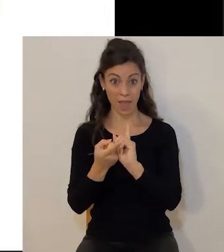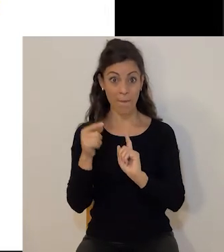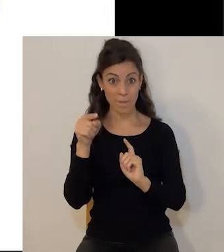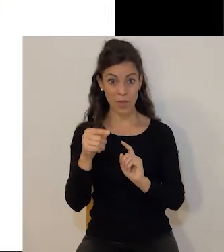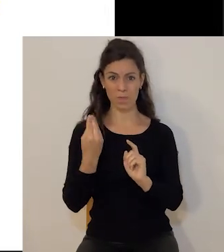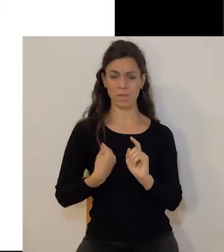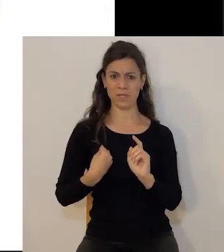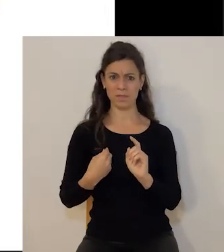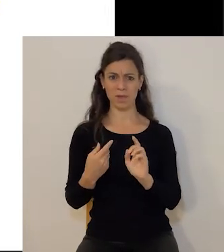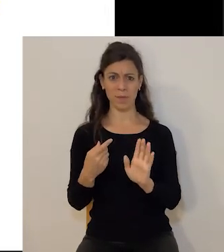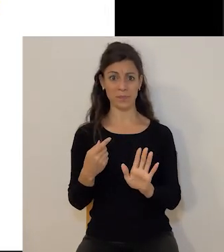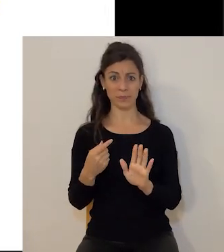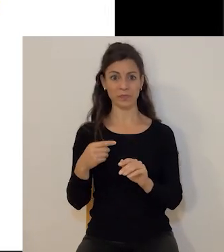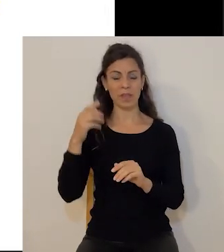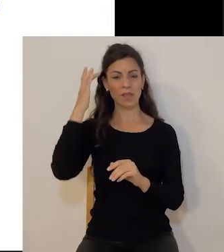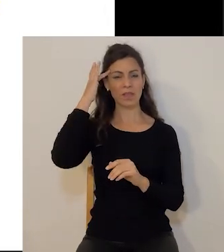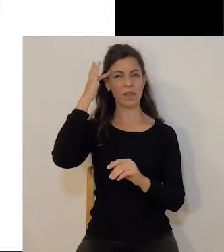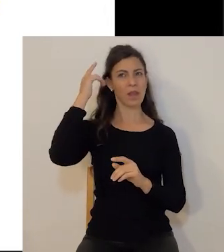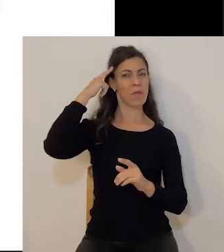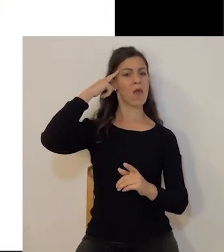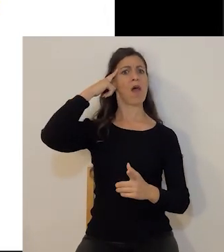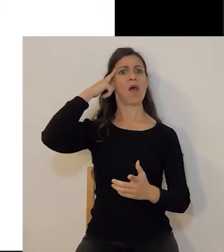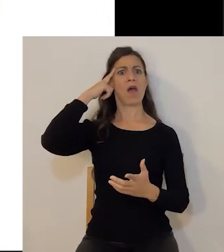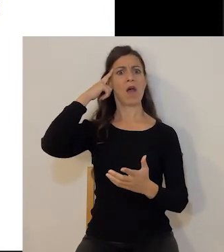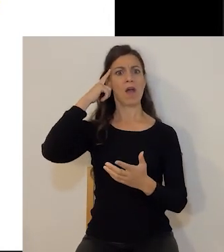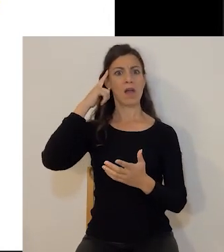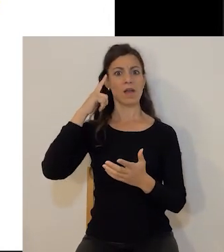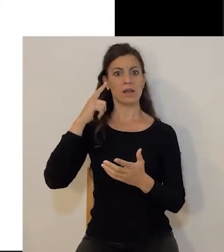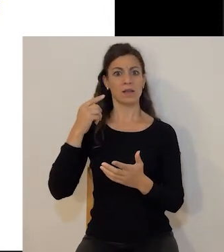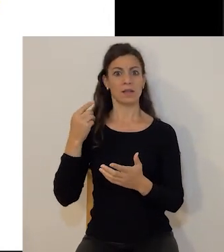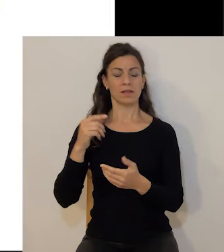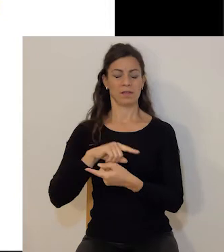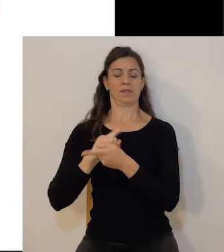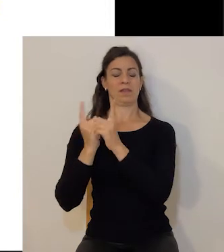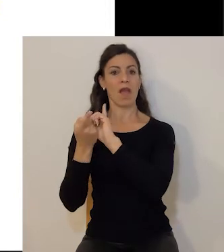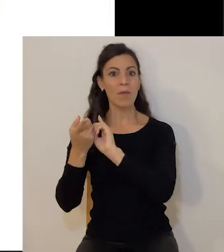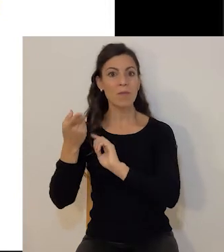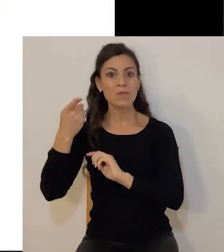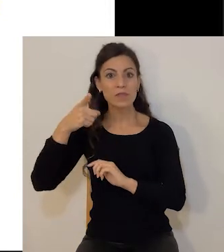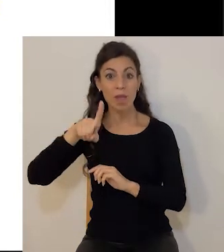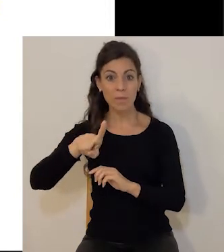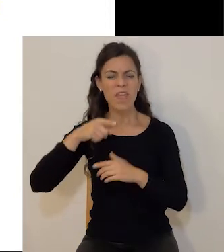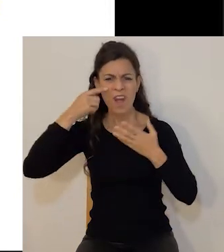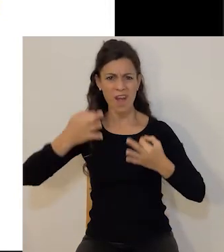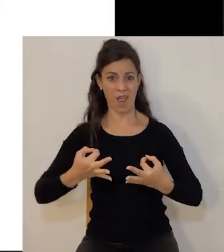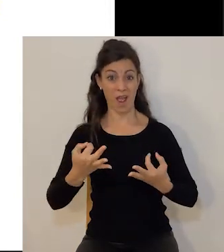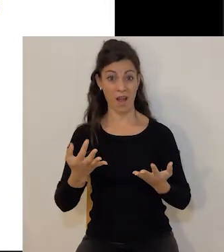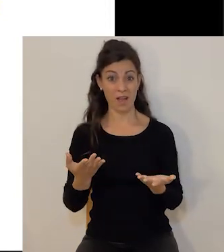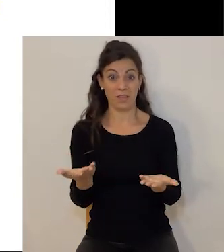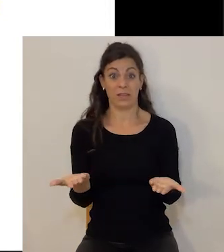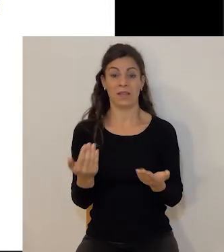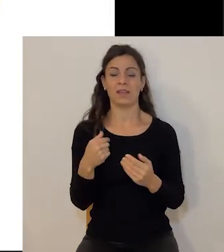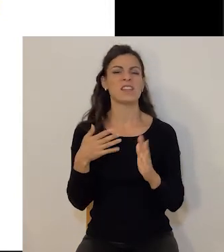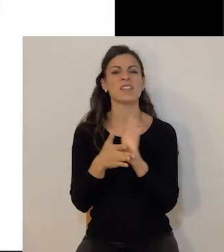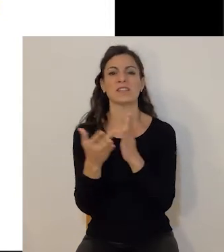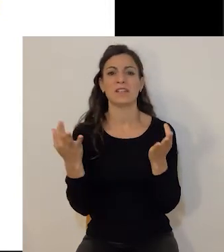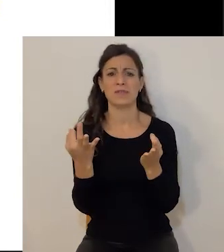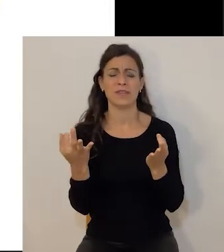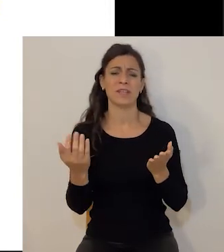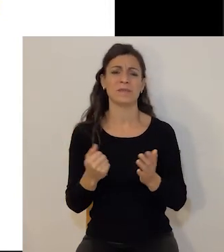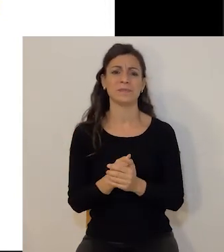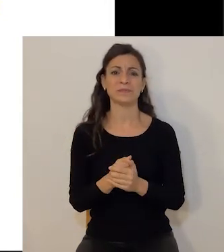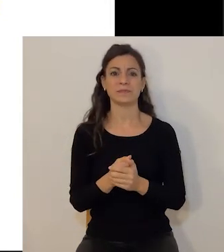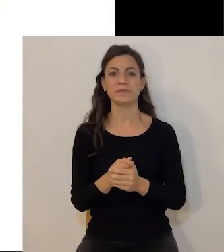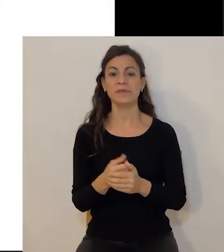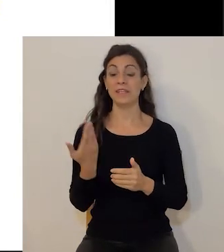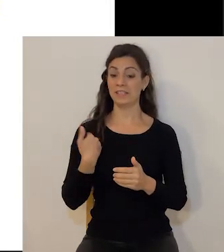genera una sinapsis en su cerebro y genera cambios de verdad. Es decir, ya el hecho de